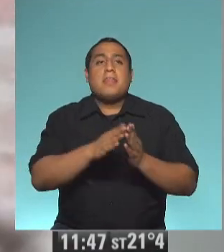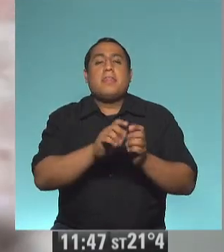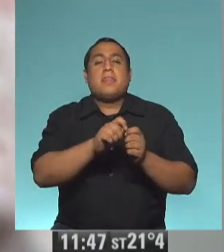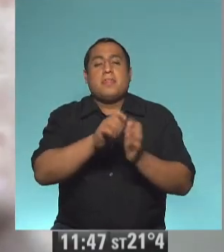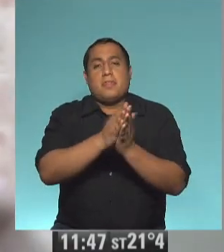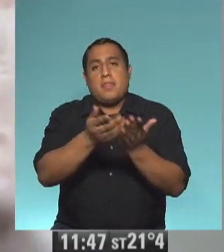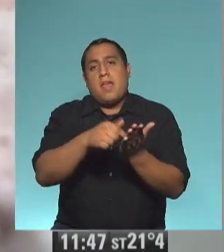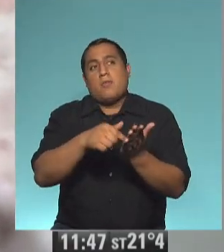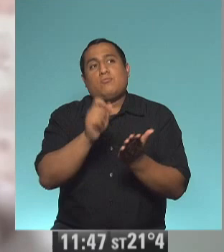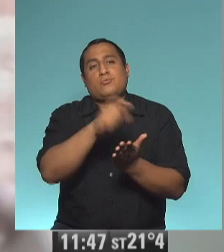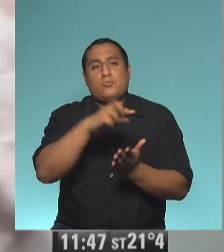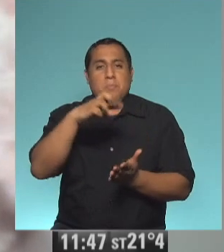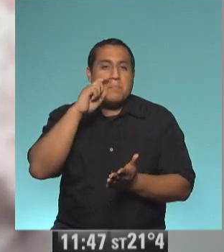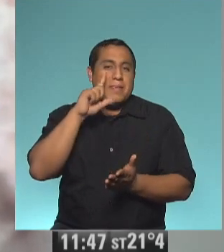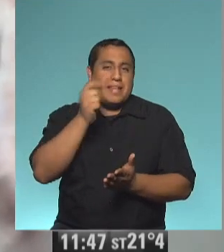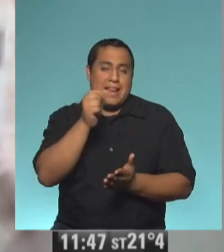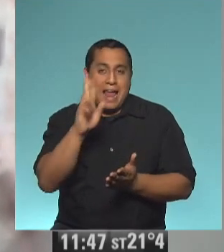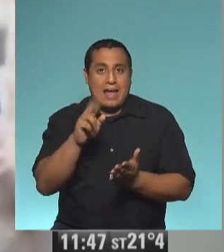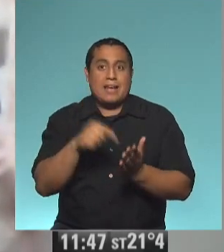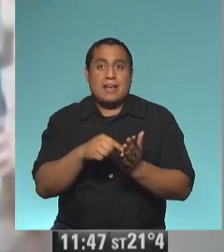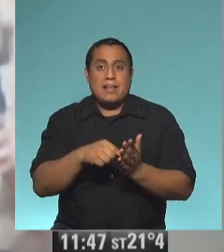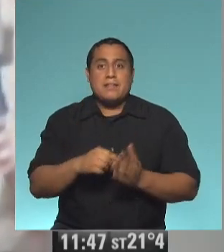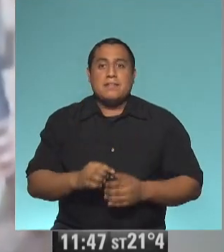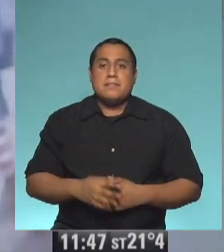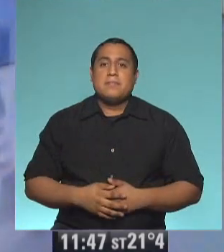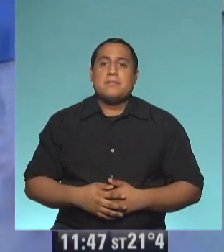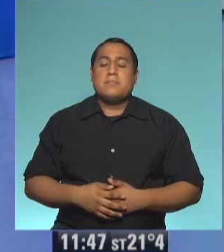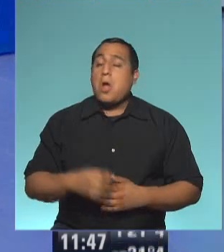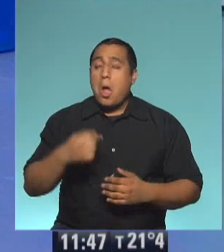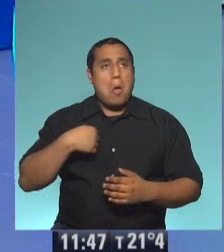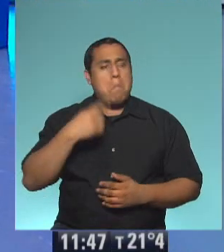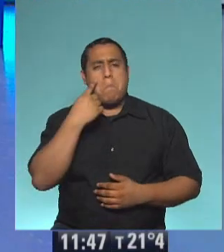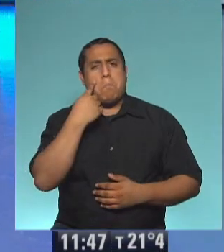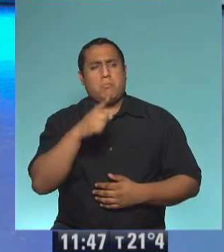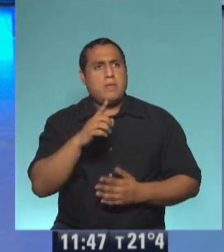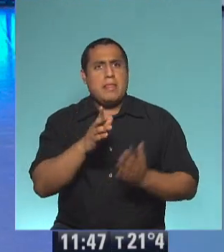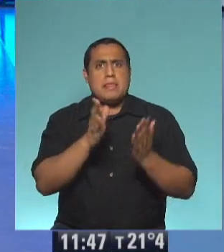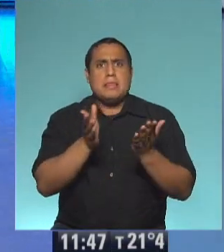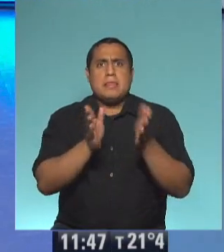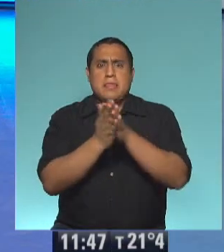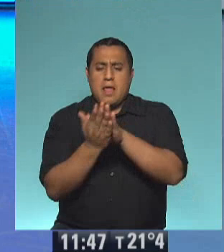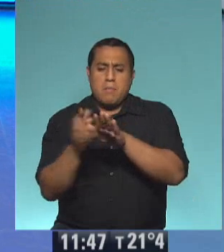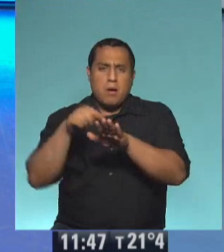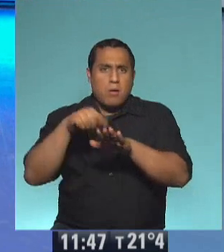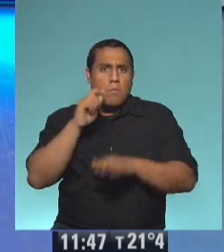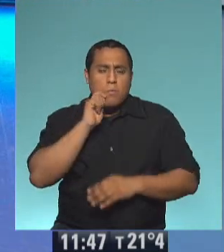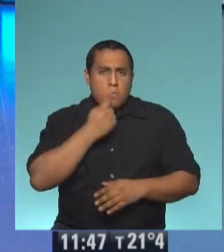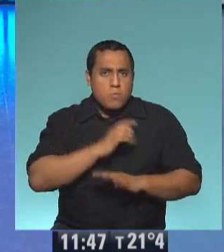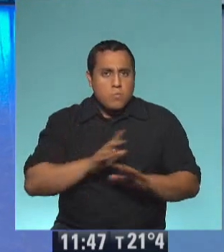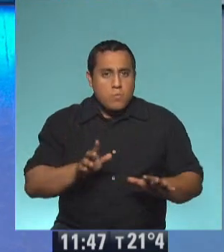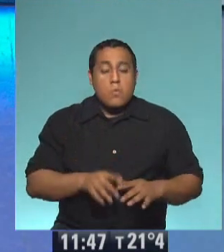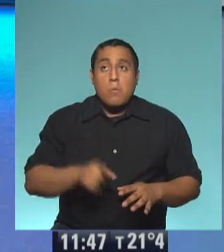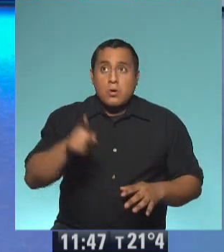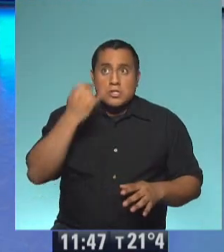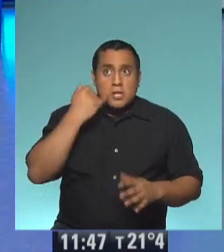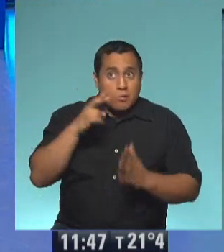El diario de Pilar en China. El diario de Pilar en China. Mira, vos no habías escuchado hablar de este libro y tiene una tapa muy bonita. La verdad. ¿Vos ese ya lo